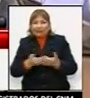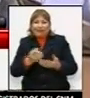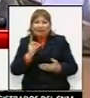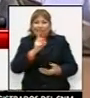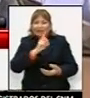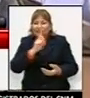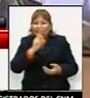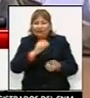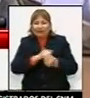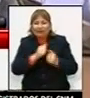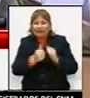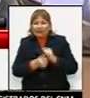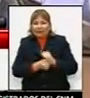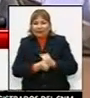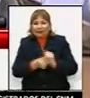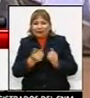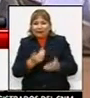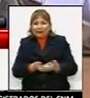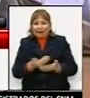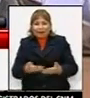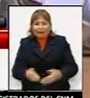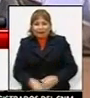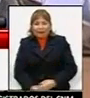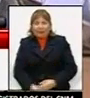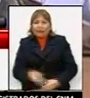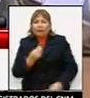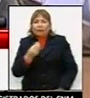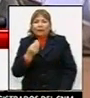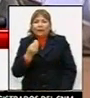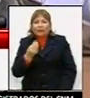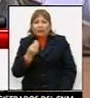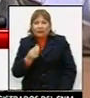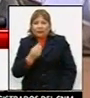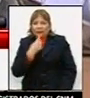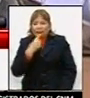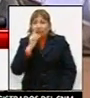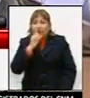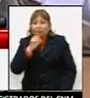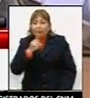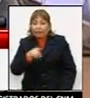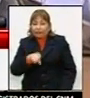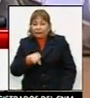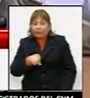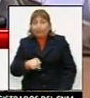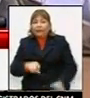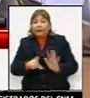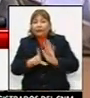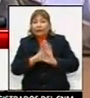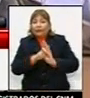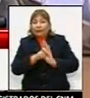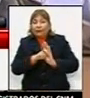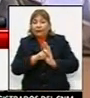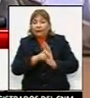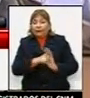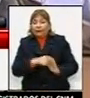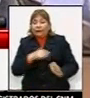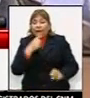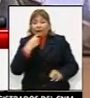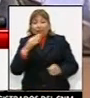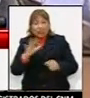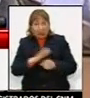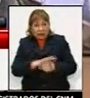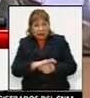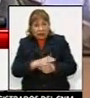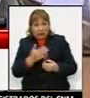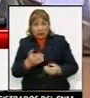cosas. No van a cambiar las cosas. ¿Por qué? Porque ya está en la ley. Y repito, ¿ha sido suficiente